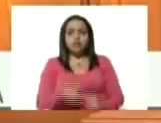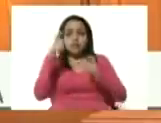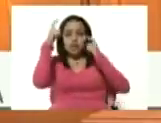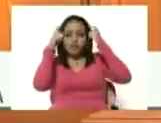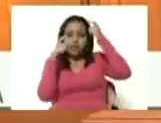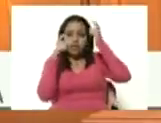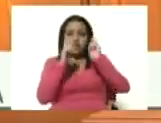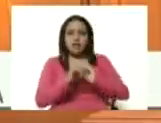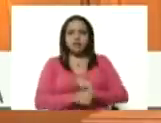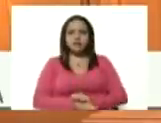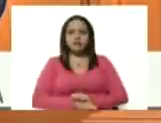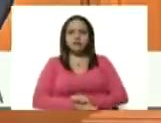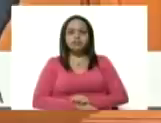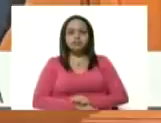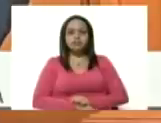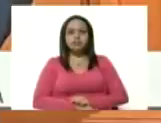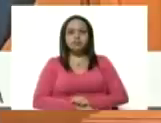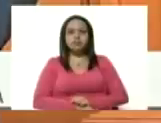chavista, patriótico.